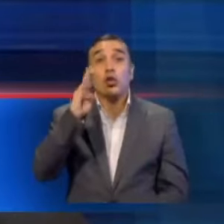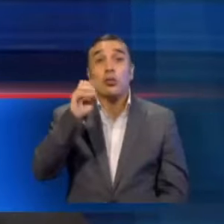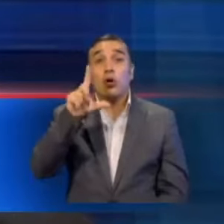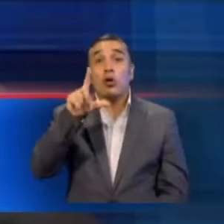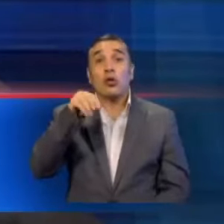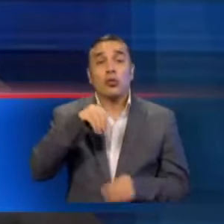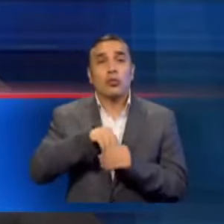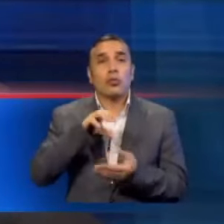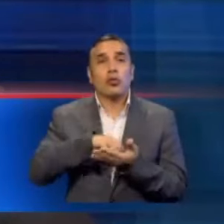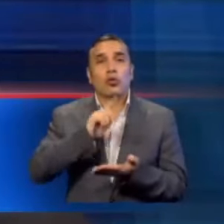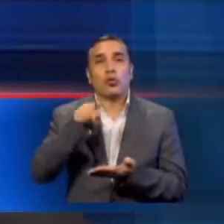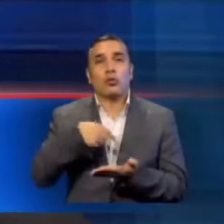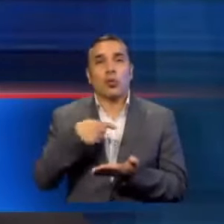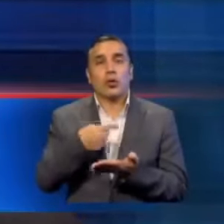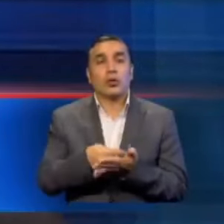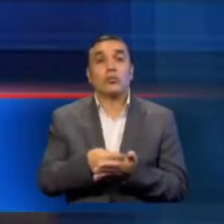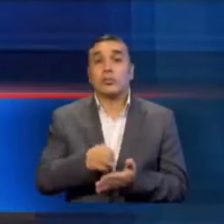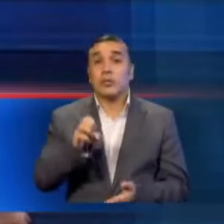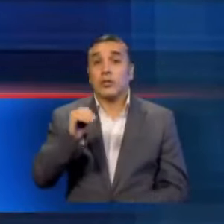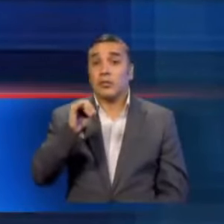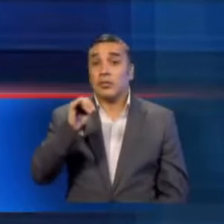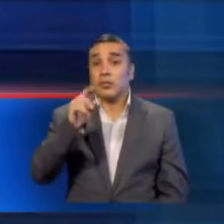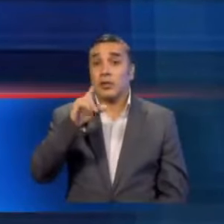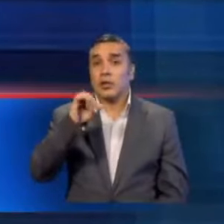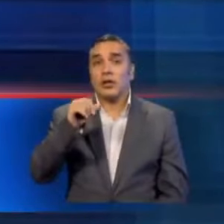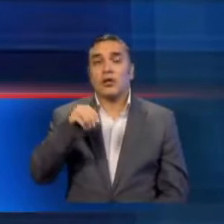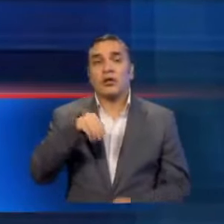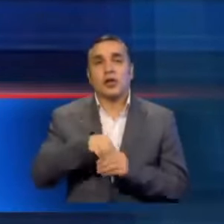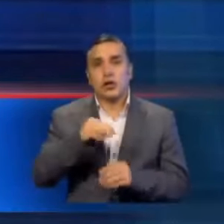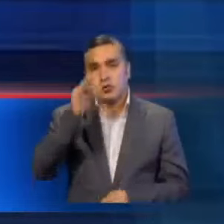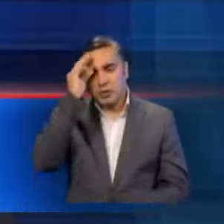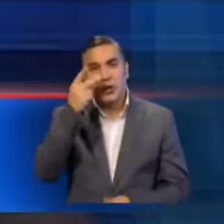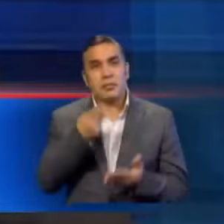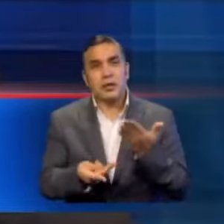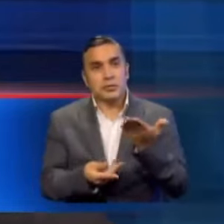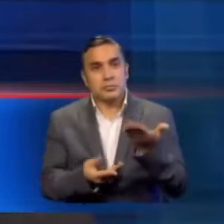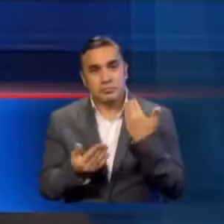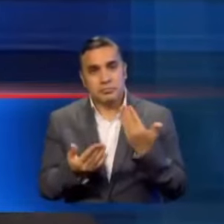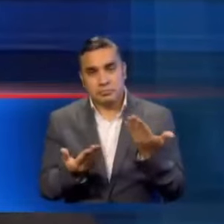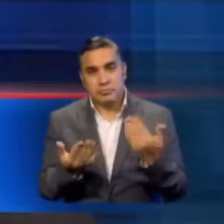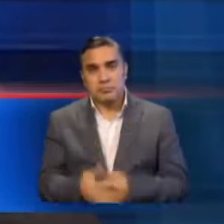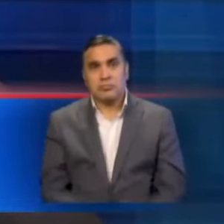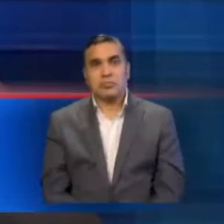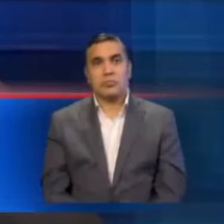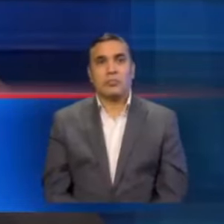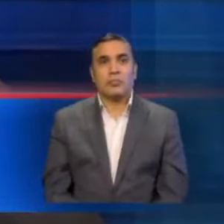del Guayas. Emilio Zamora tiene la información desde la Casa de Salud. Emilio, adelante.